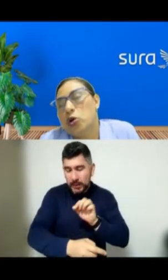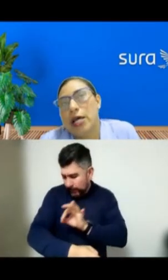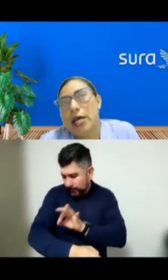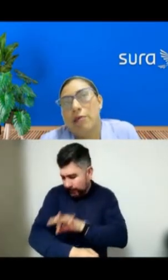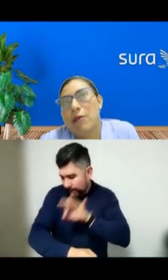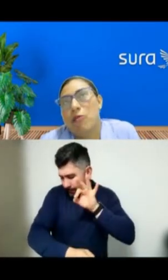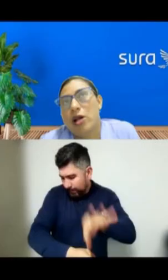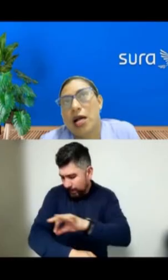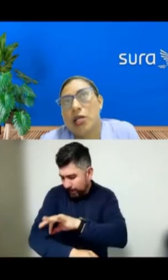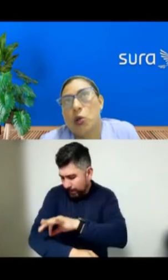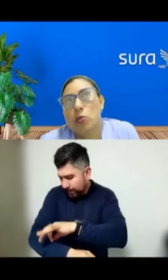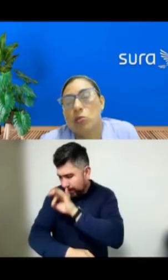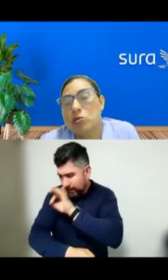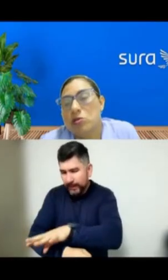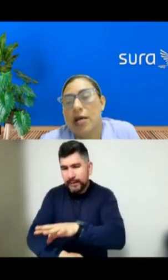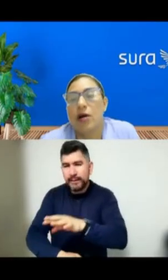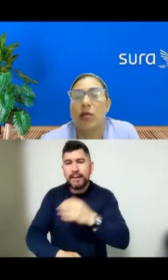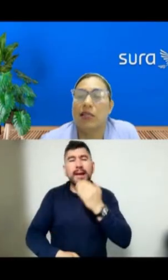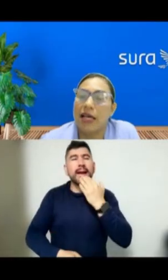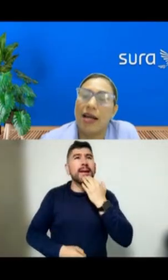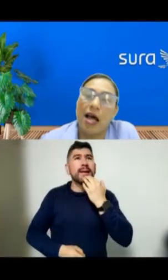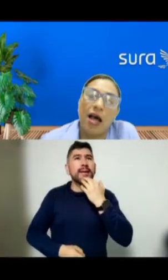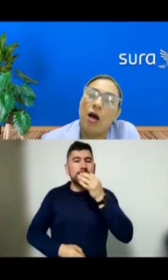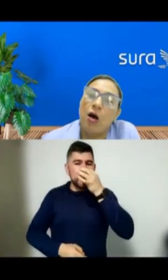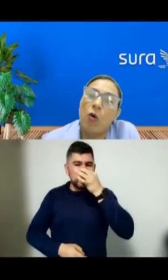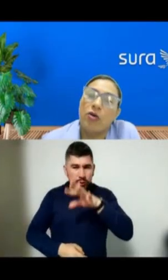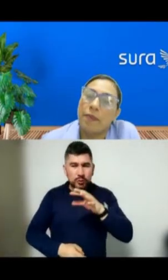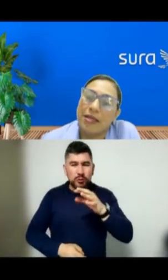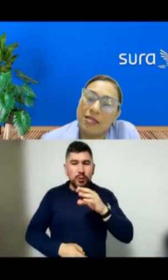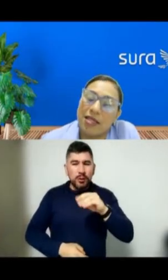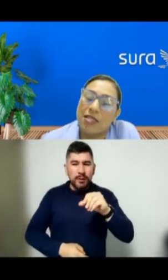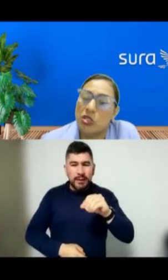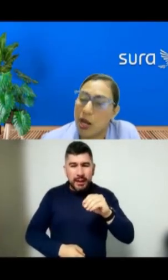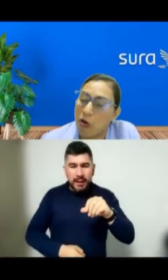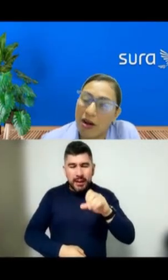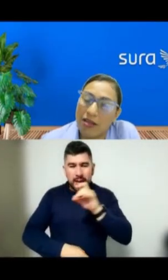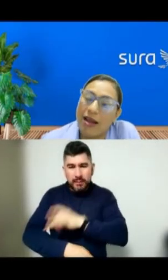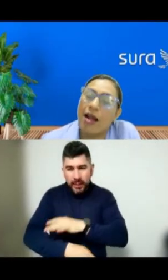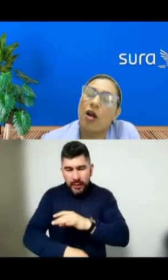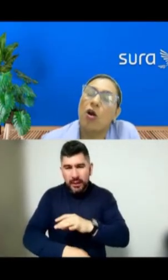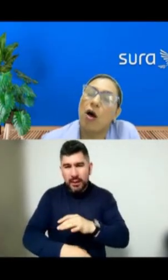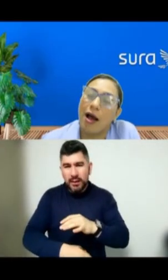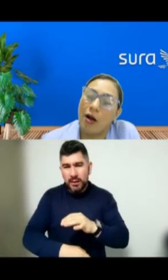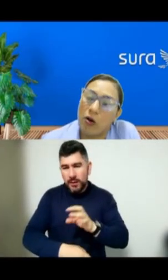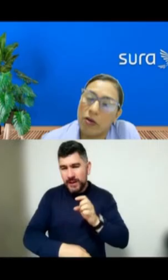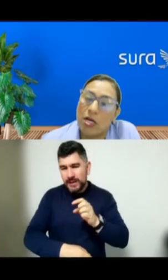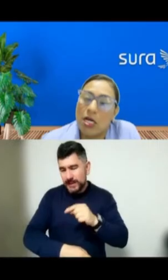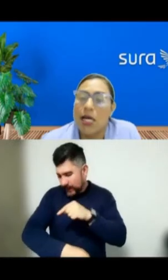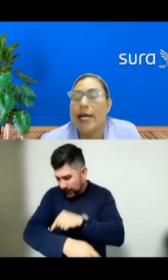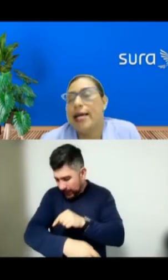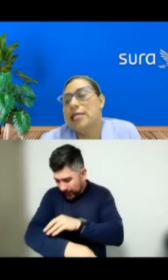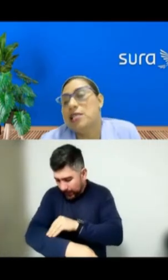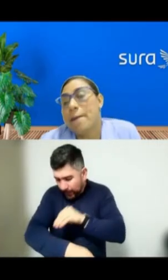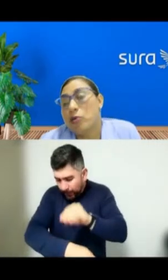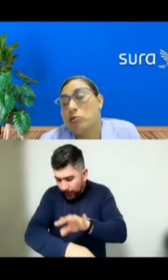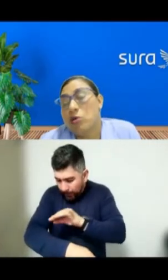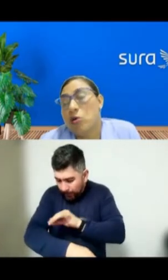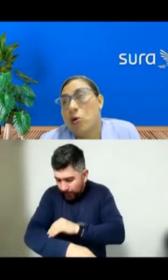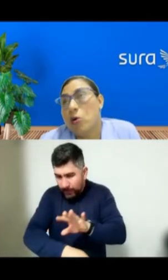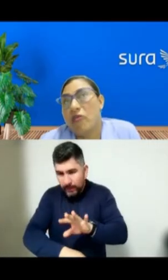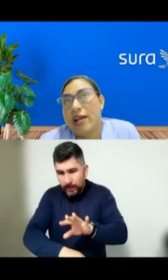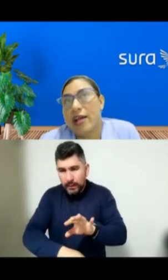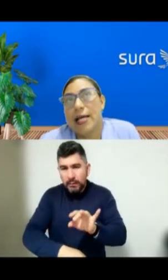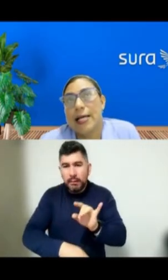de pronto vemos que cayó un mugre, una tierra, o hay una piedrecita, si yo la puedo retirar, lo hago. Si